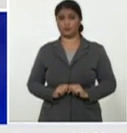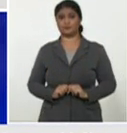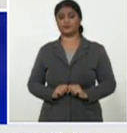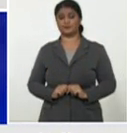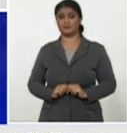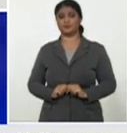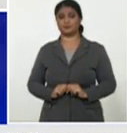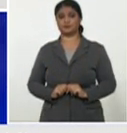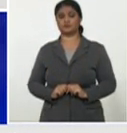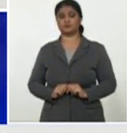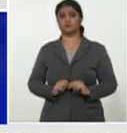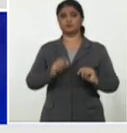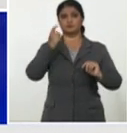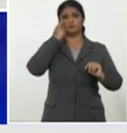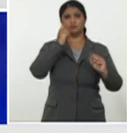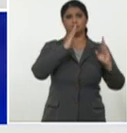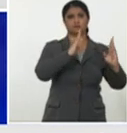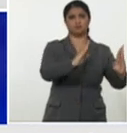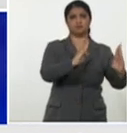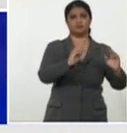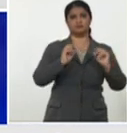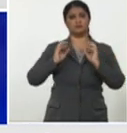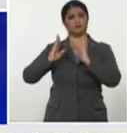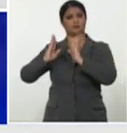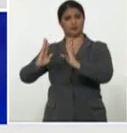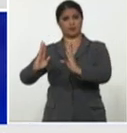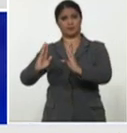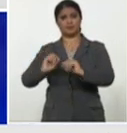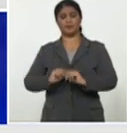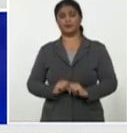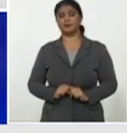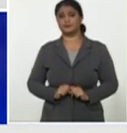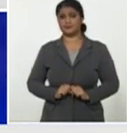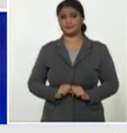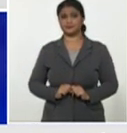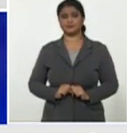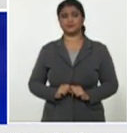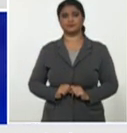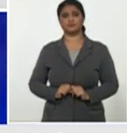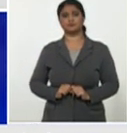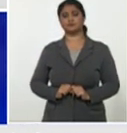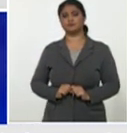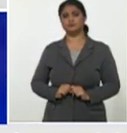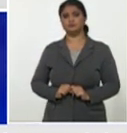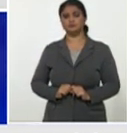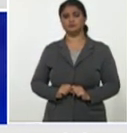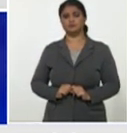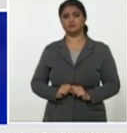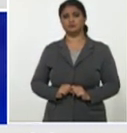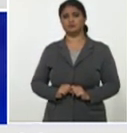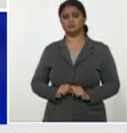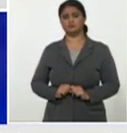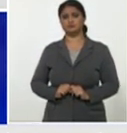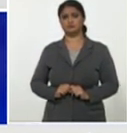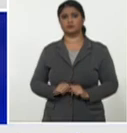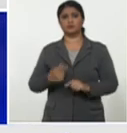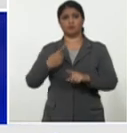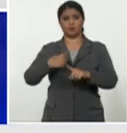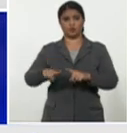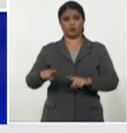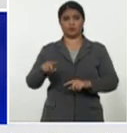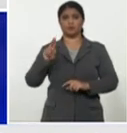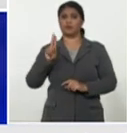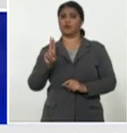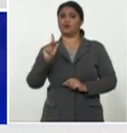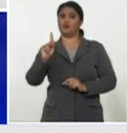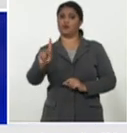la letalidad alta que ha presentado, está entre los que mayor número de fallecidos aporta, y el Reino Unido. Complejo,